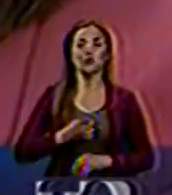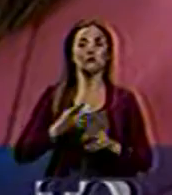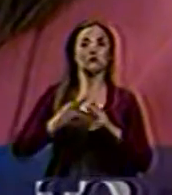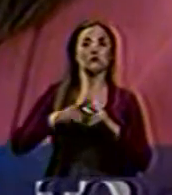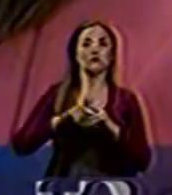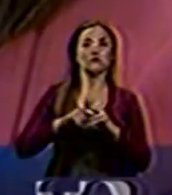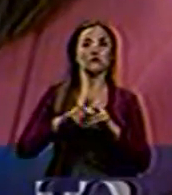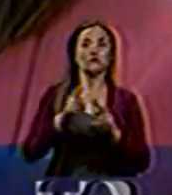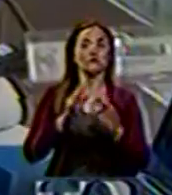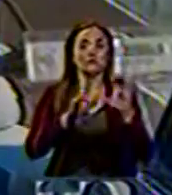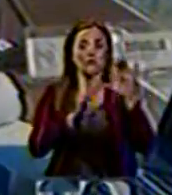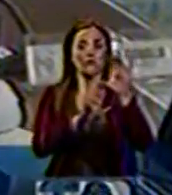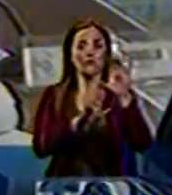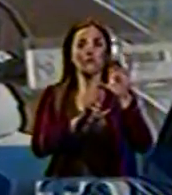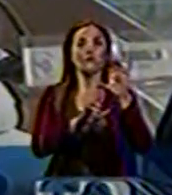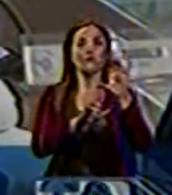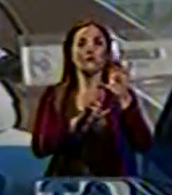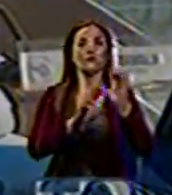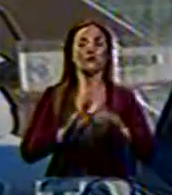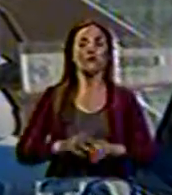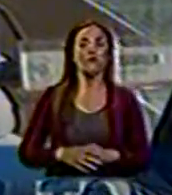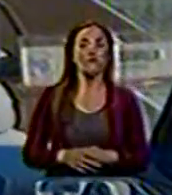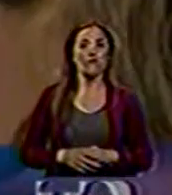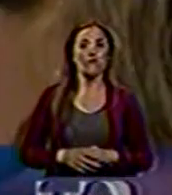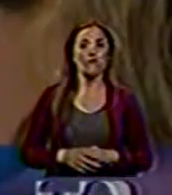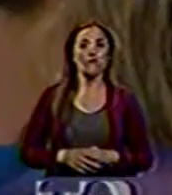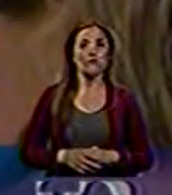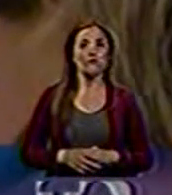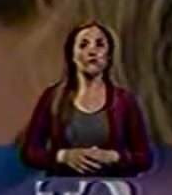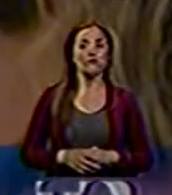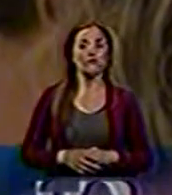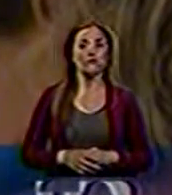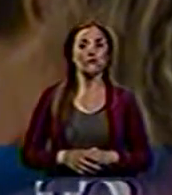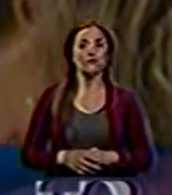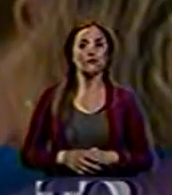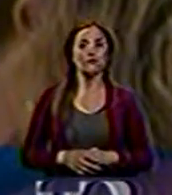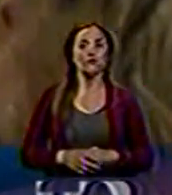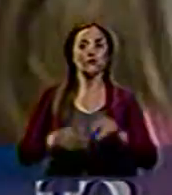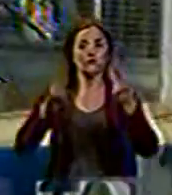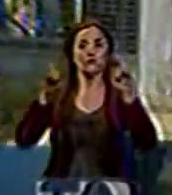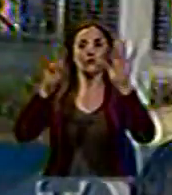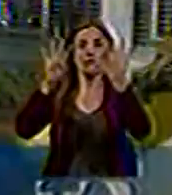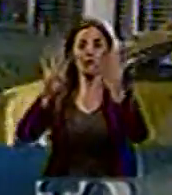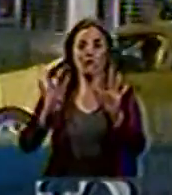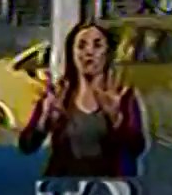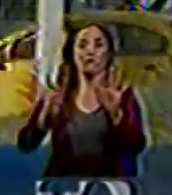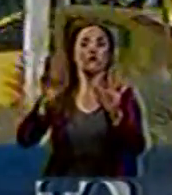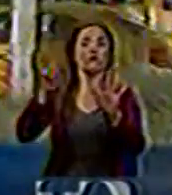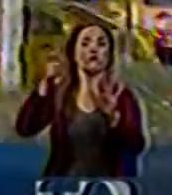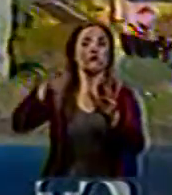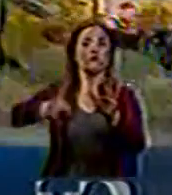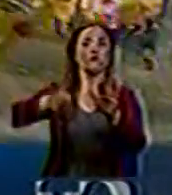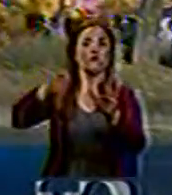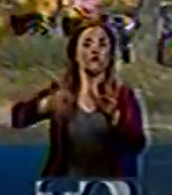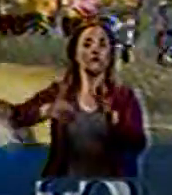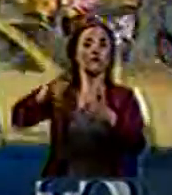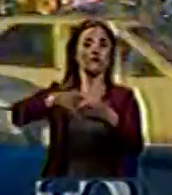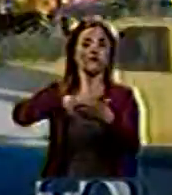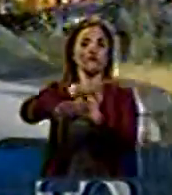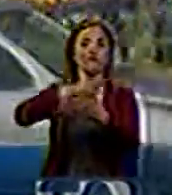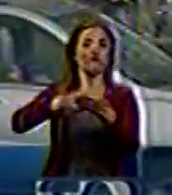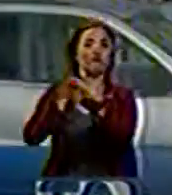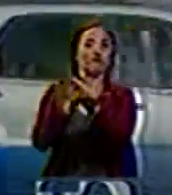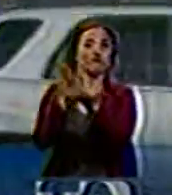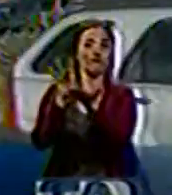de este Consejo de Participación en el sentido de ratificar el cese de funciones anticipadas de